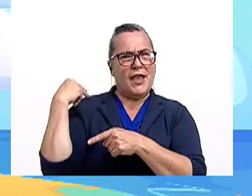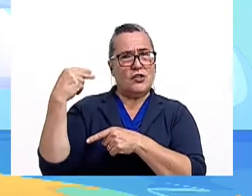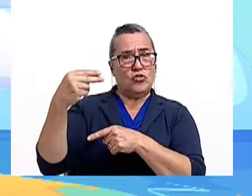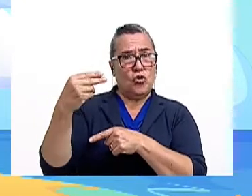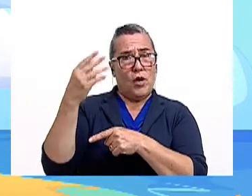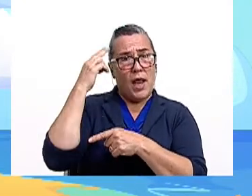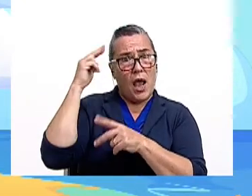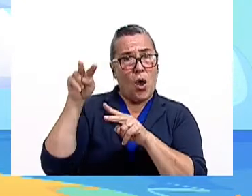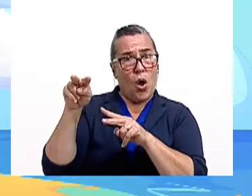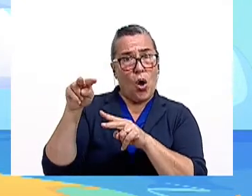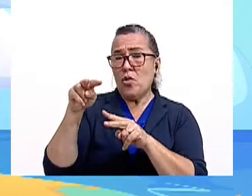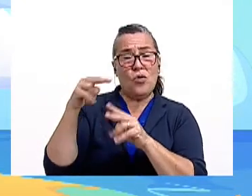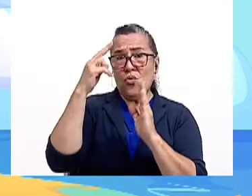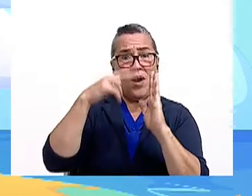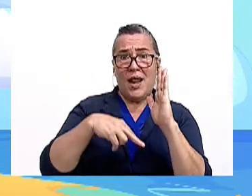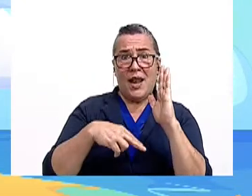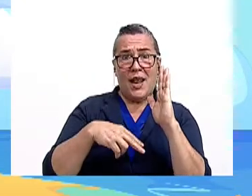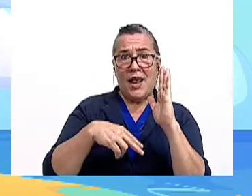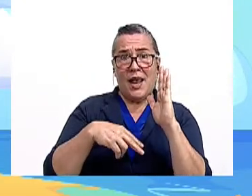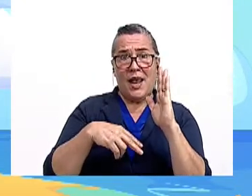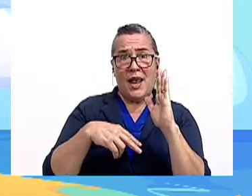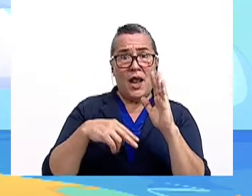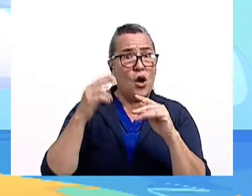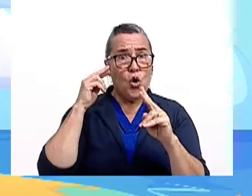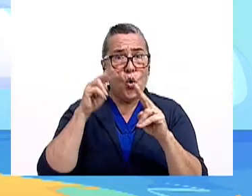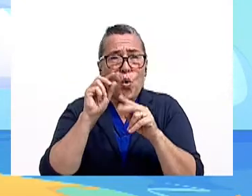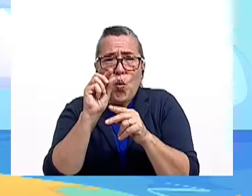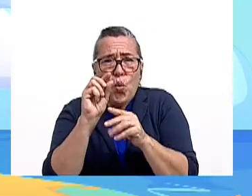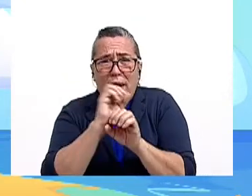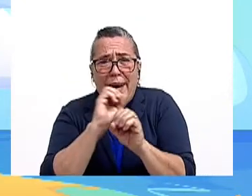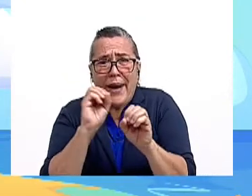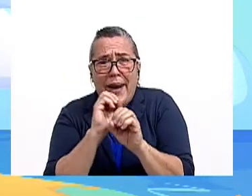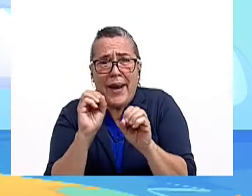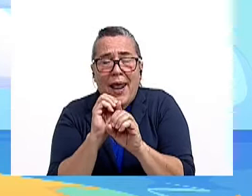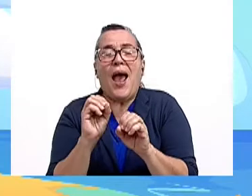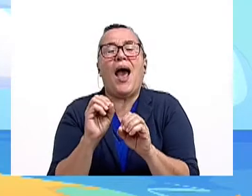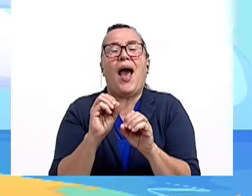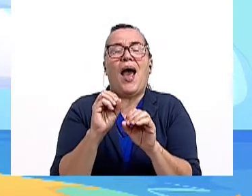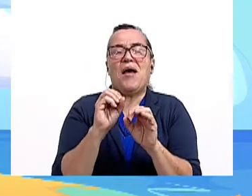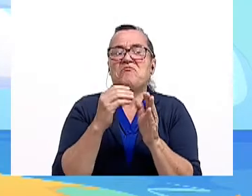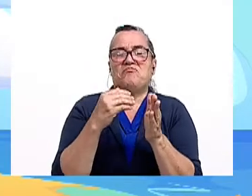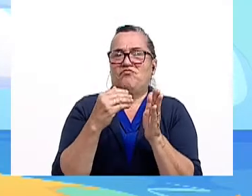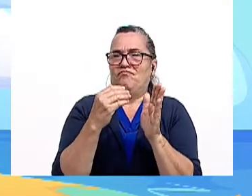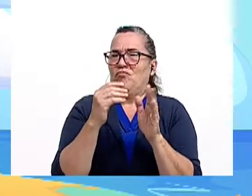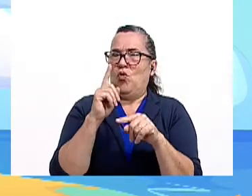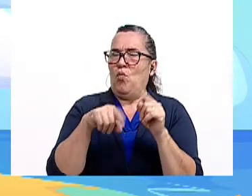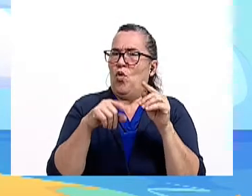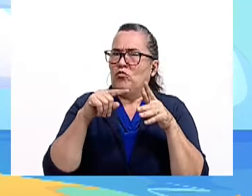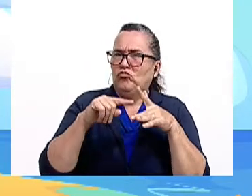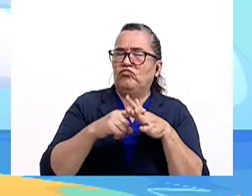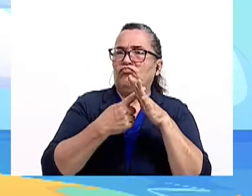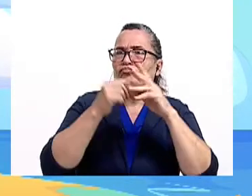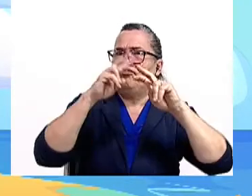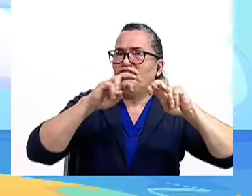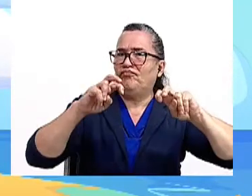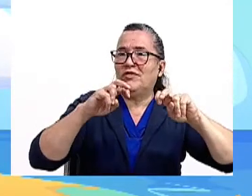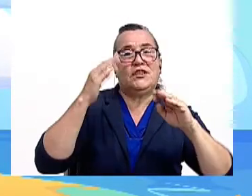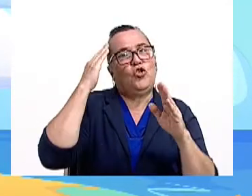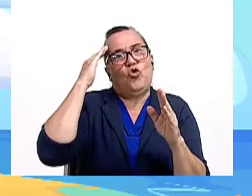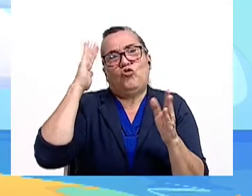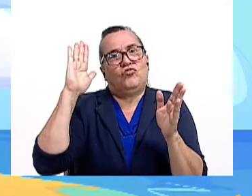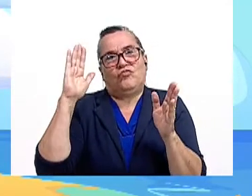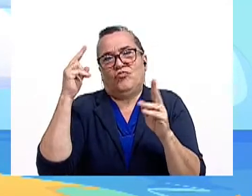No han leído la novela, ni conocen un poquito. Bueno, pues no podemos empezar a analizar si no